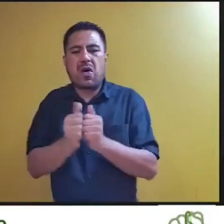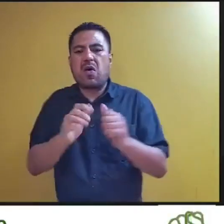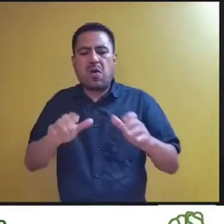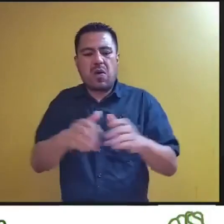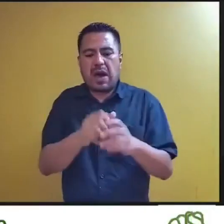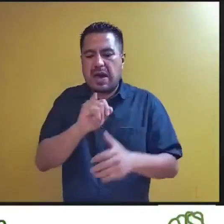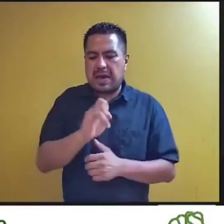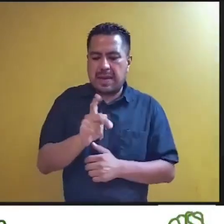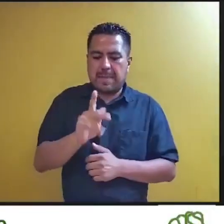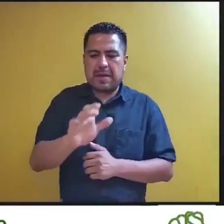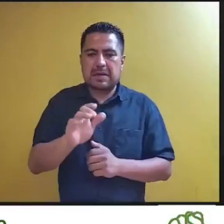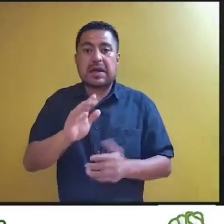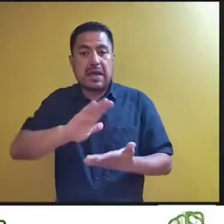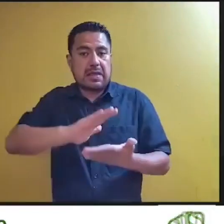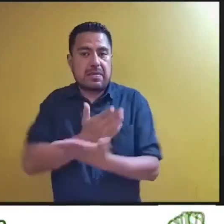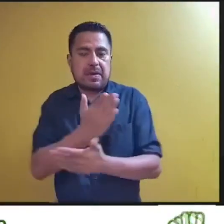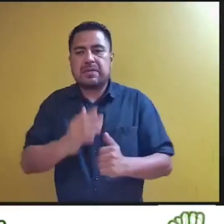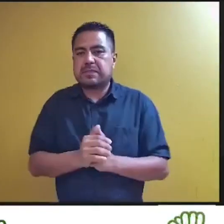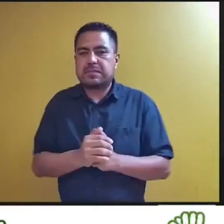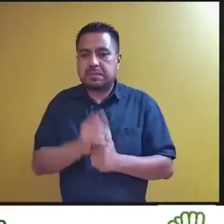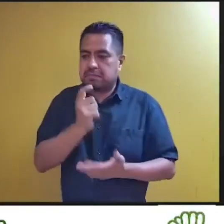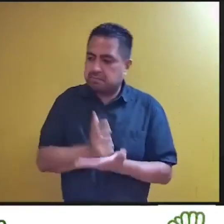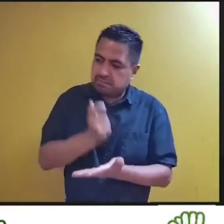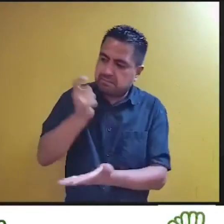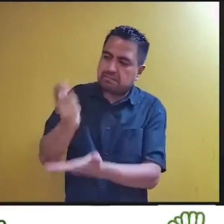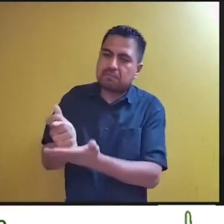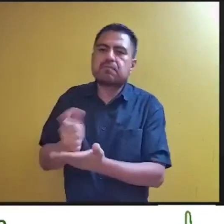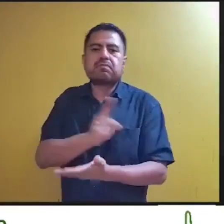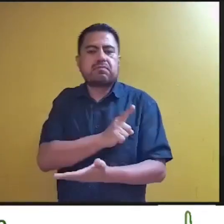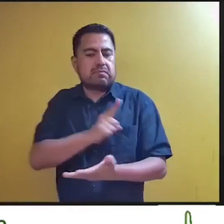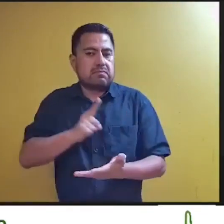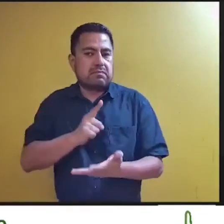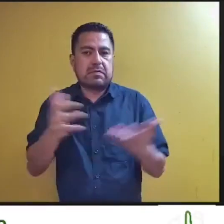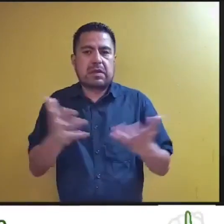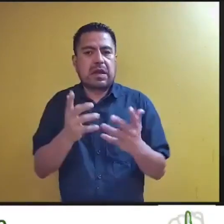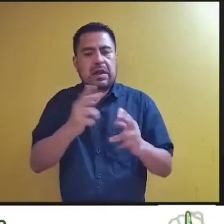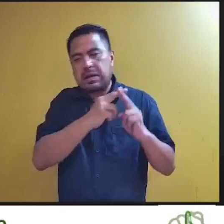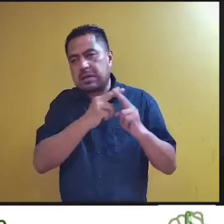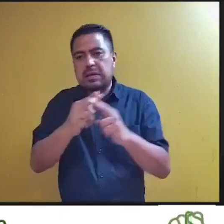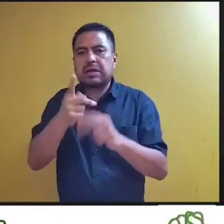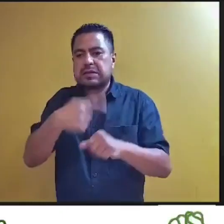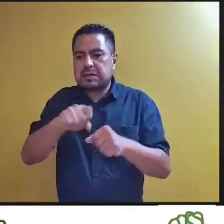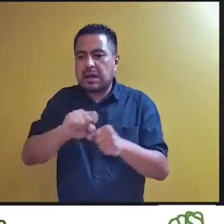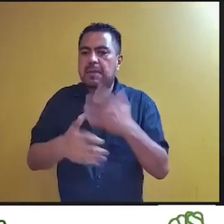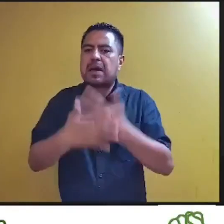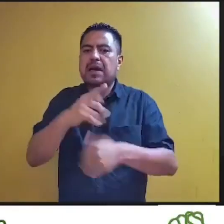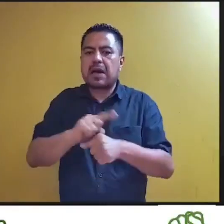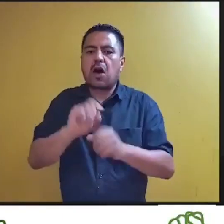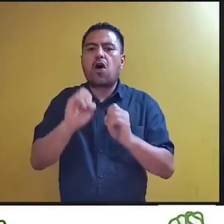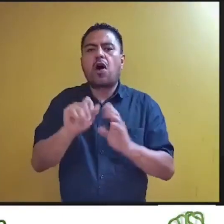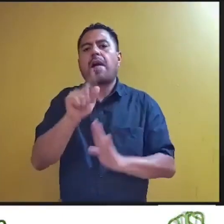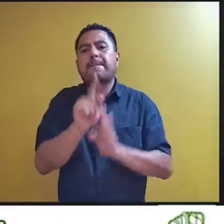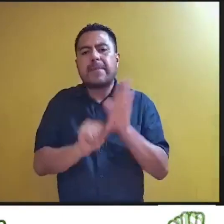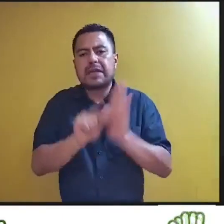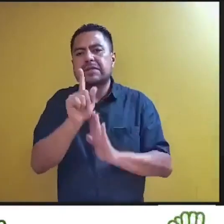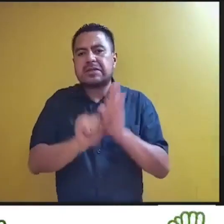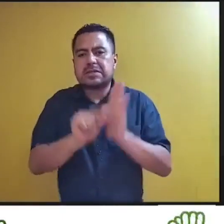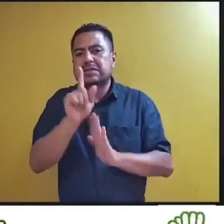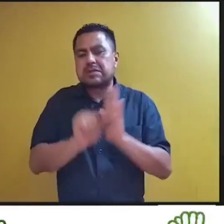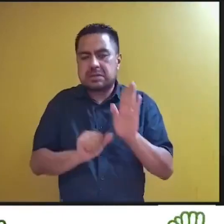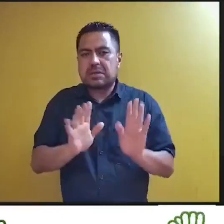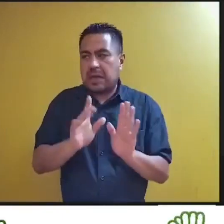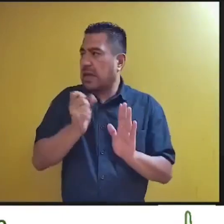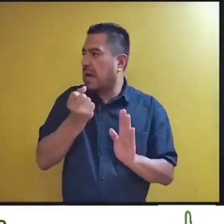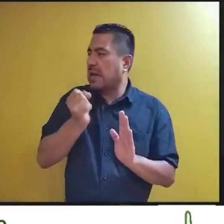IEP Segro. Además, que el pago de la dieta debe hacerse fijo, semanal, quincenal o mensual. En su caso,